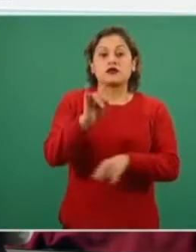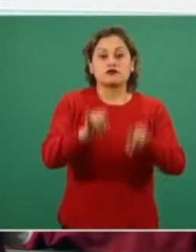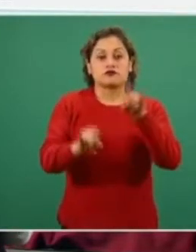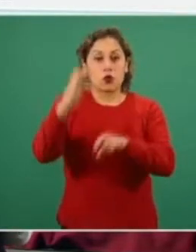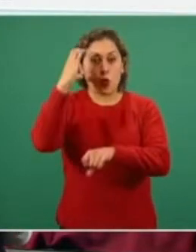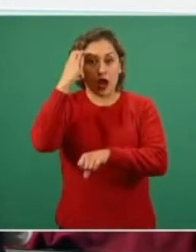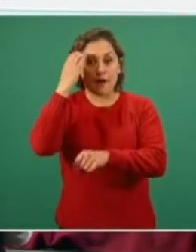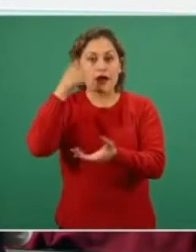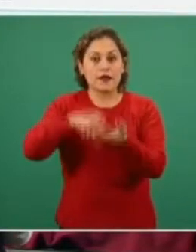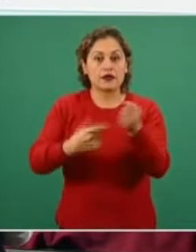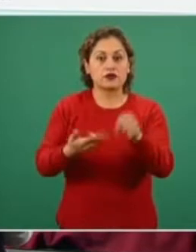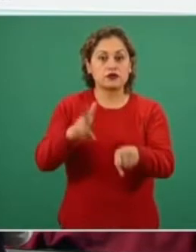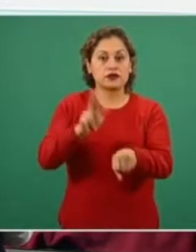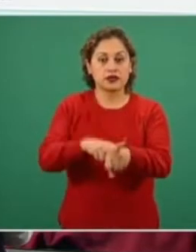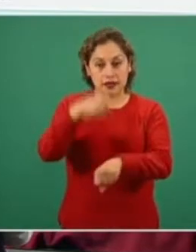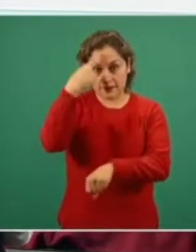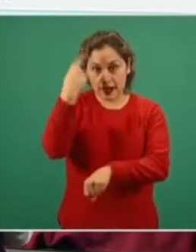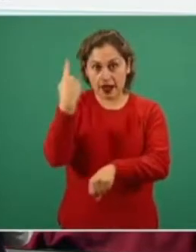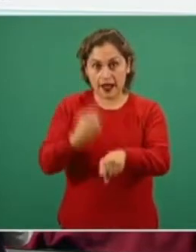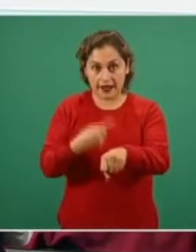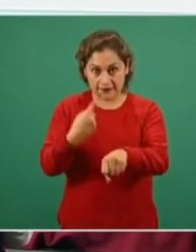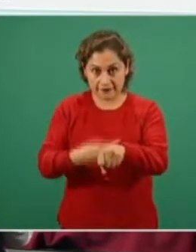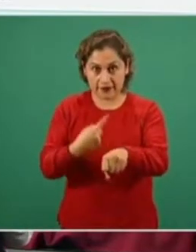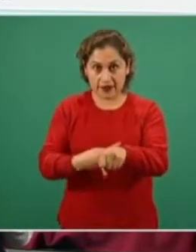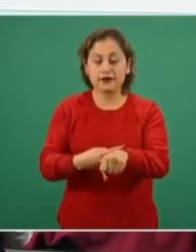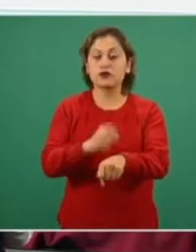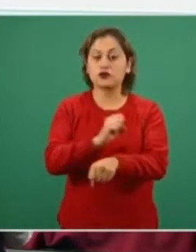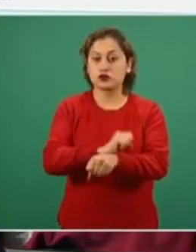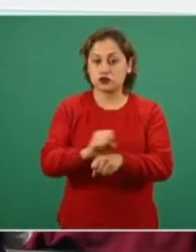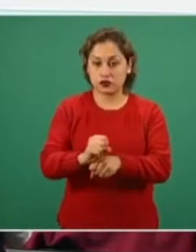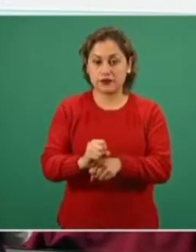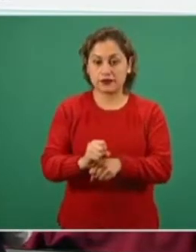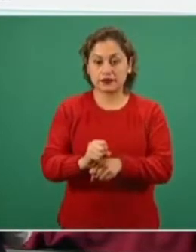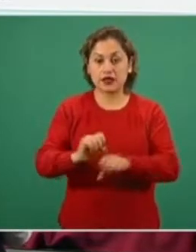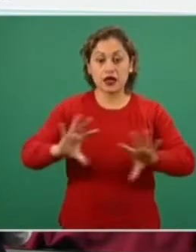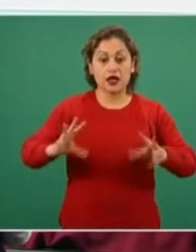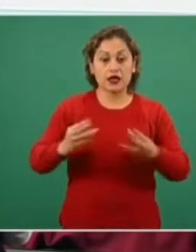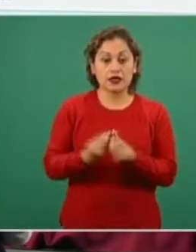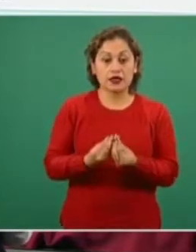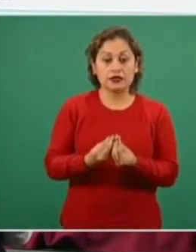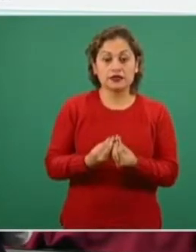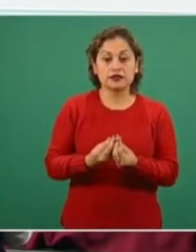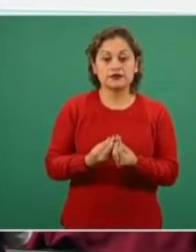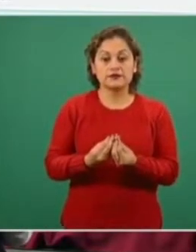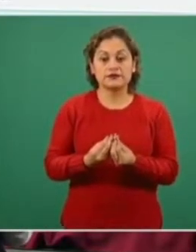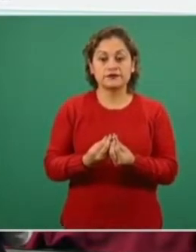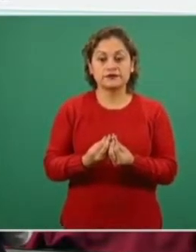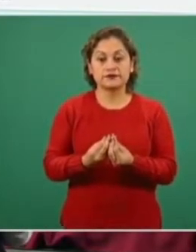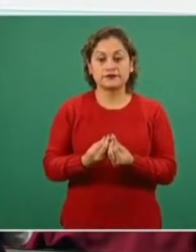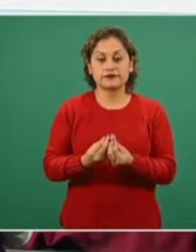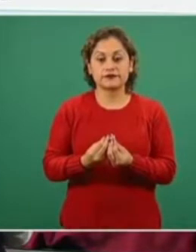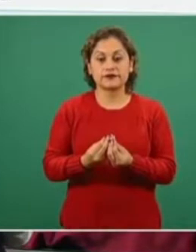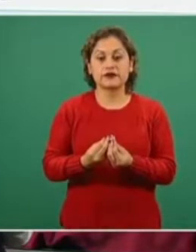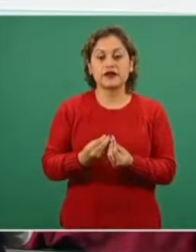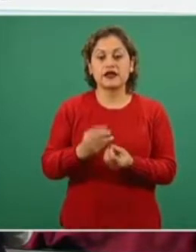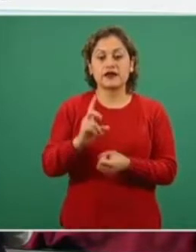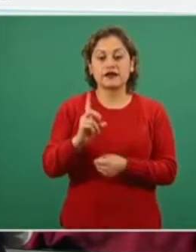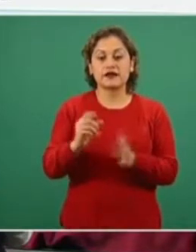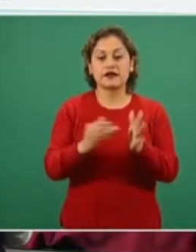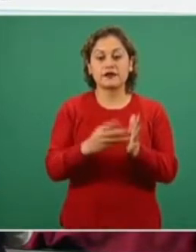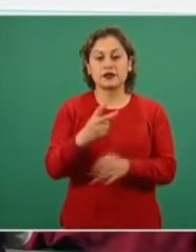camas generales. ¿De cuántas? De cerca de 30,292 camas totales, de las